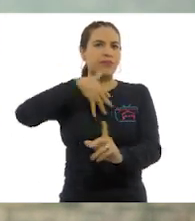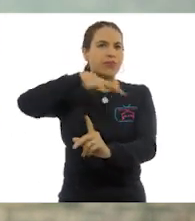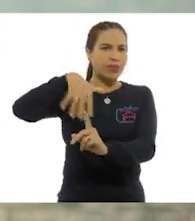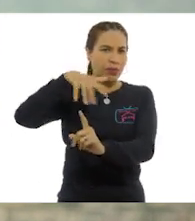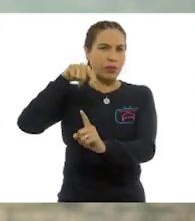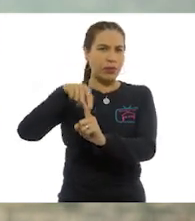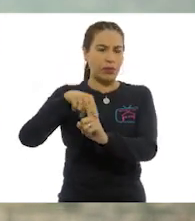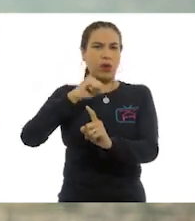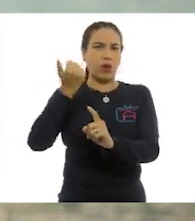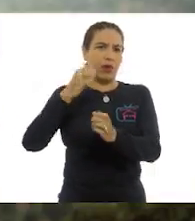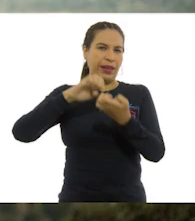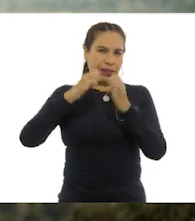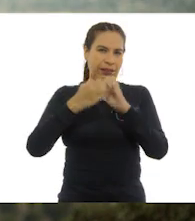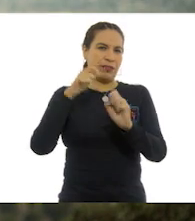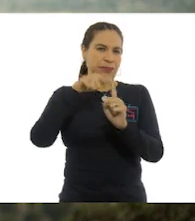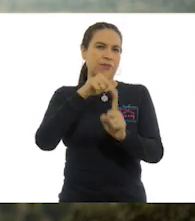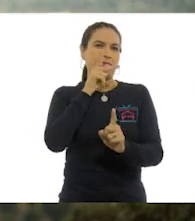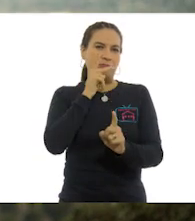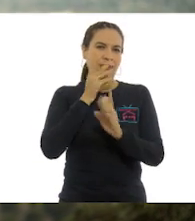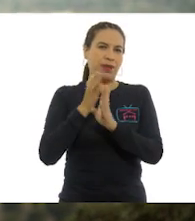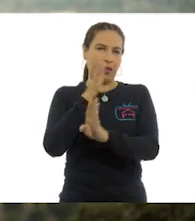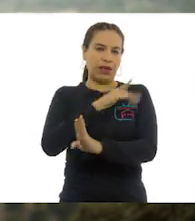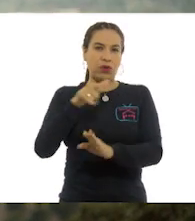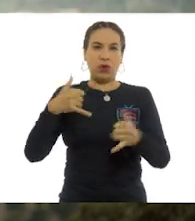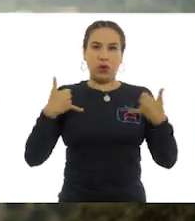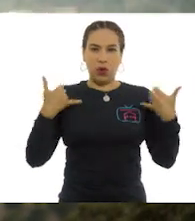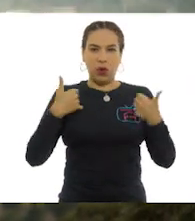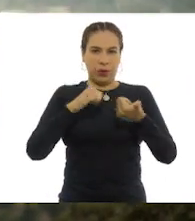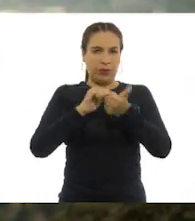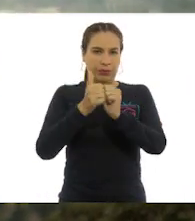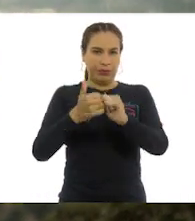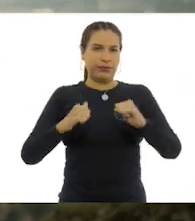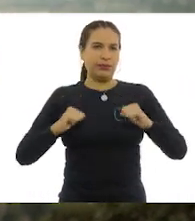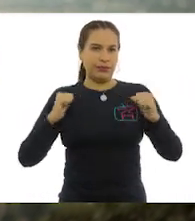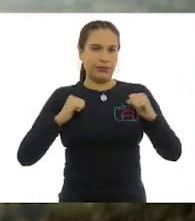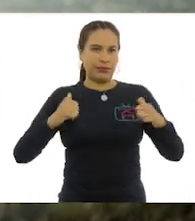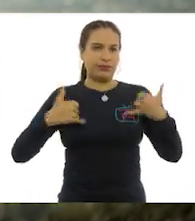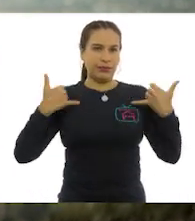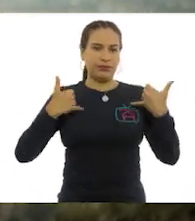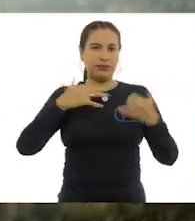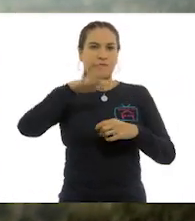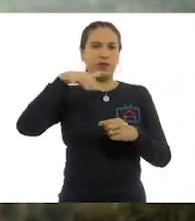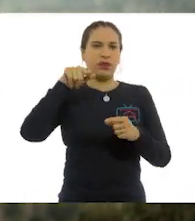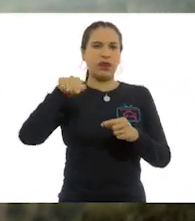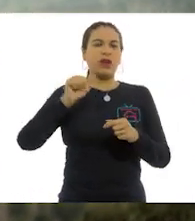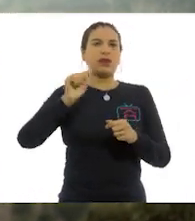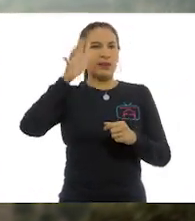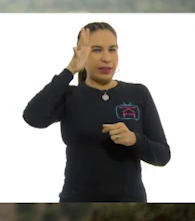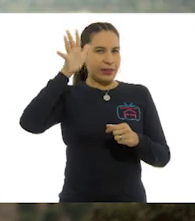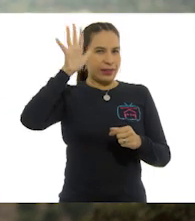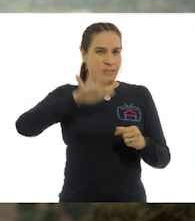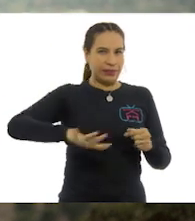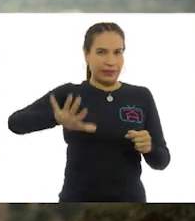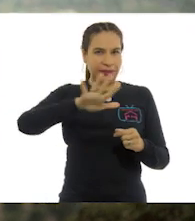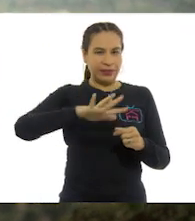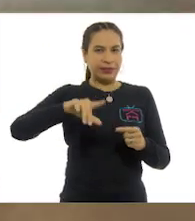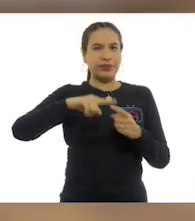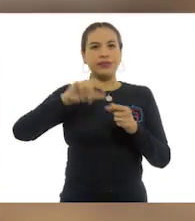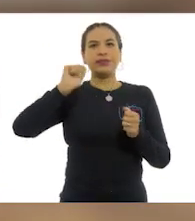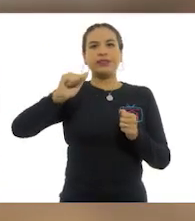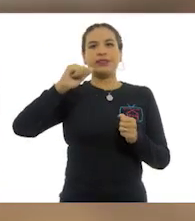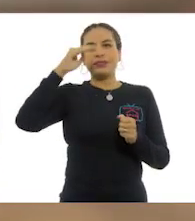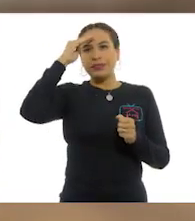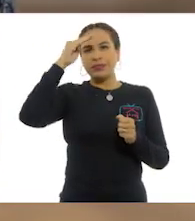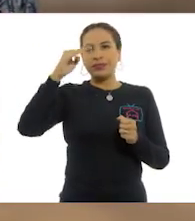perseguido por los enemigos del padre. Ya siendo un adolescente, lo buscaron los mexicas de Tenochtitlan y los señores